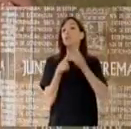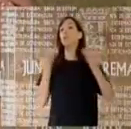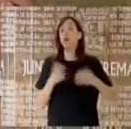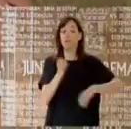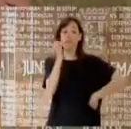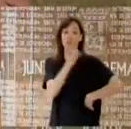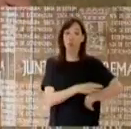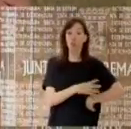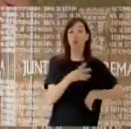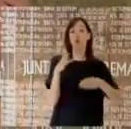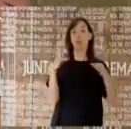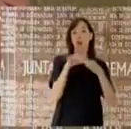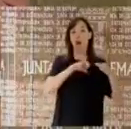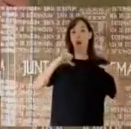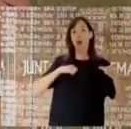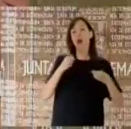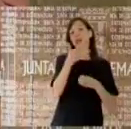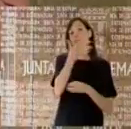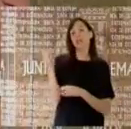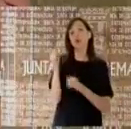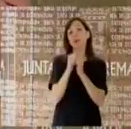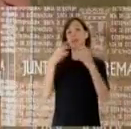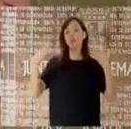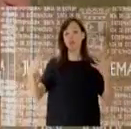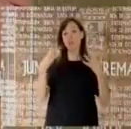fondos de comunidad autónoma, es de